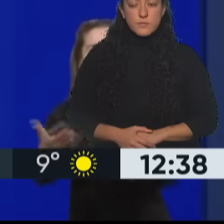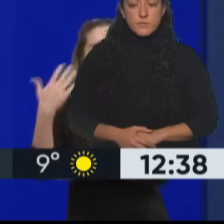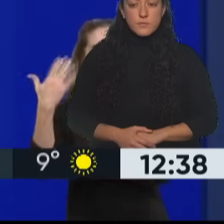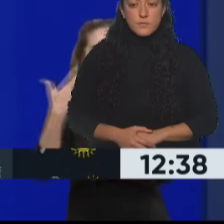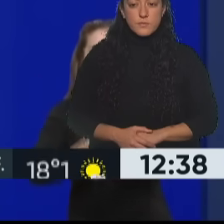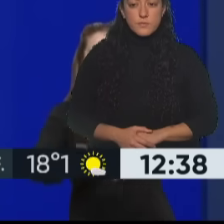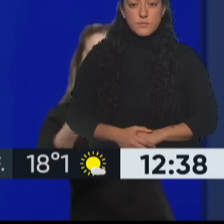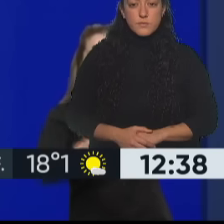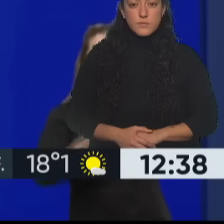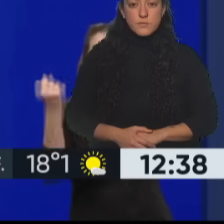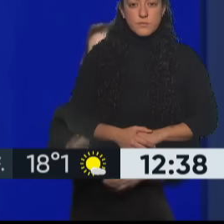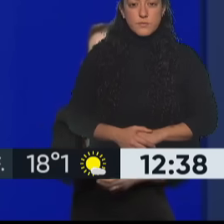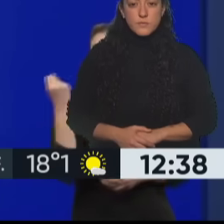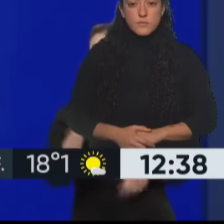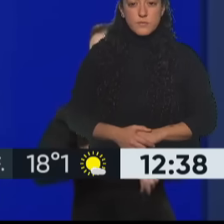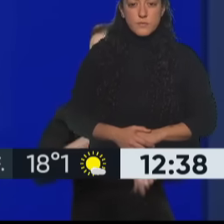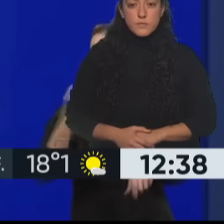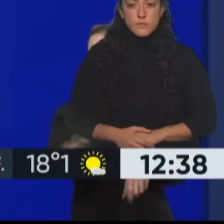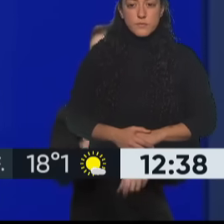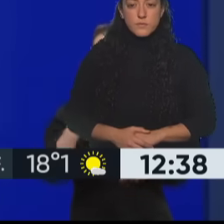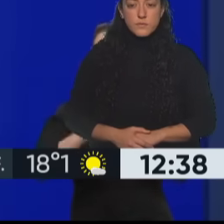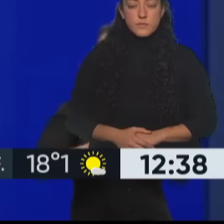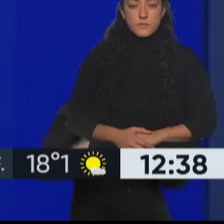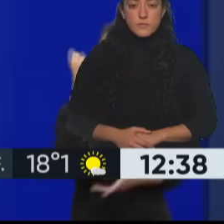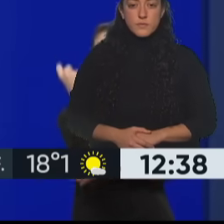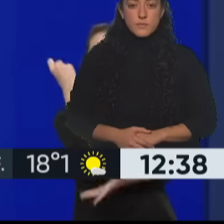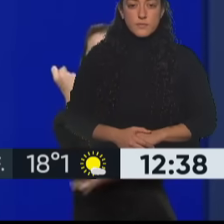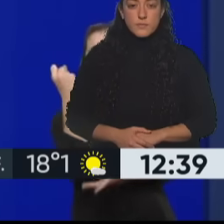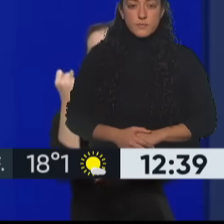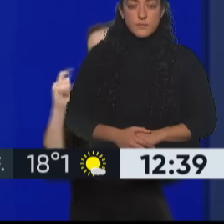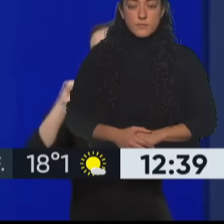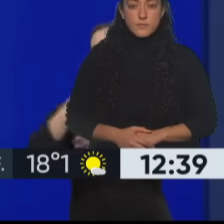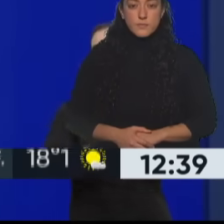relaciones políticas y económicas del continente americano.